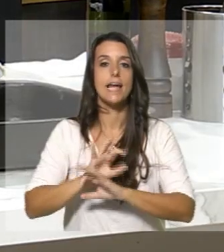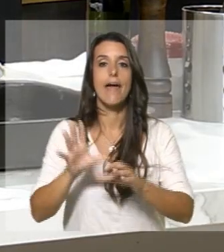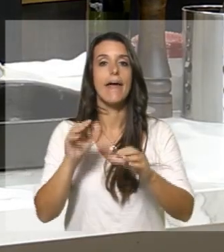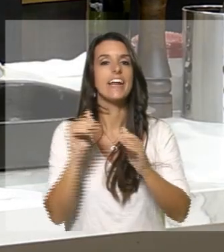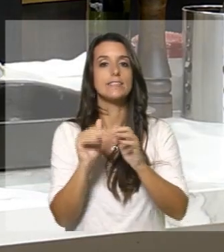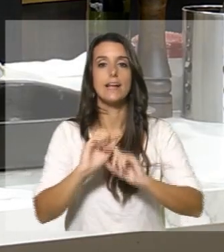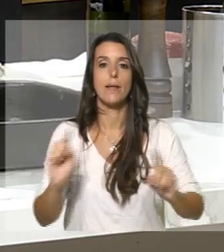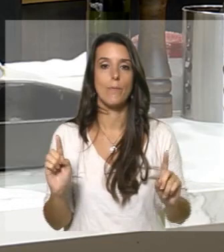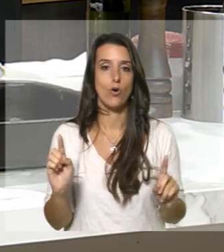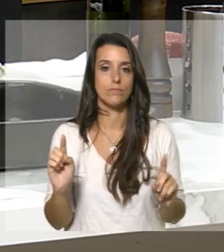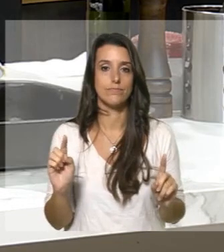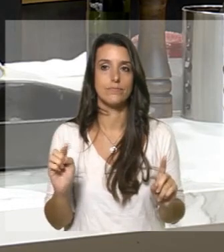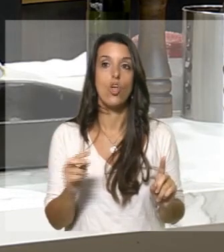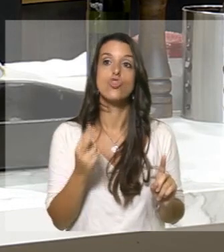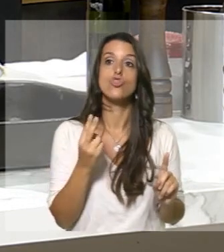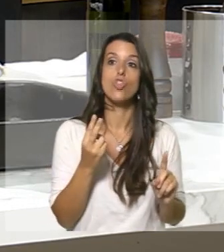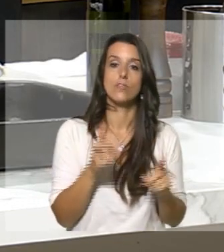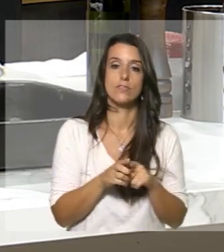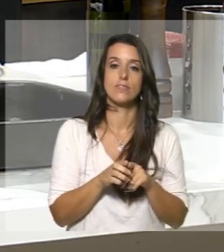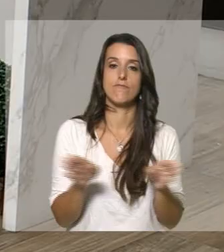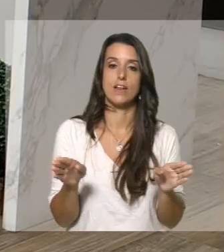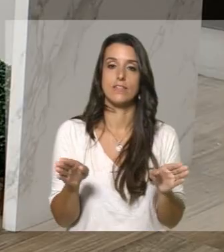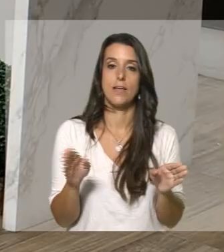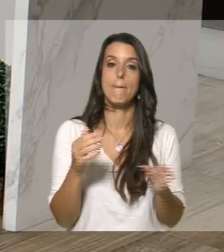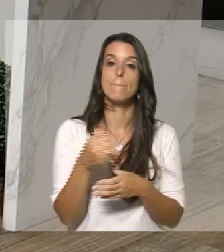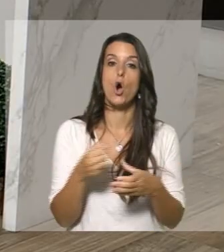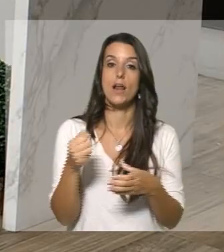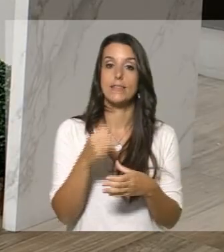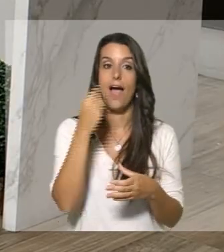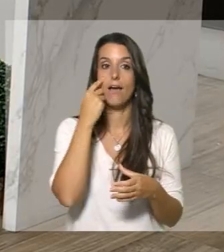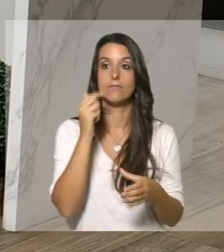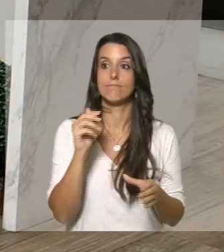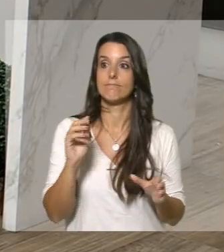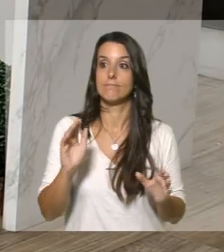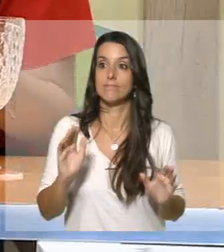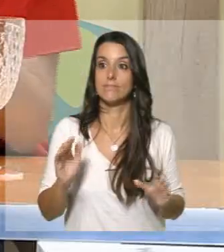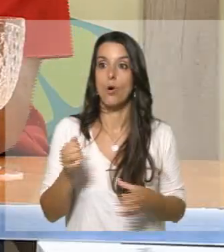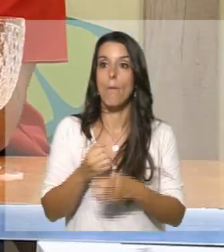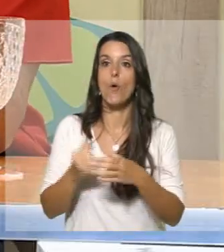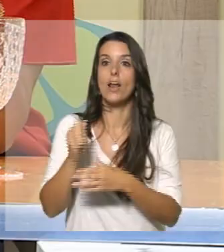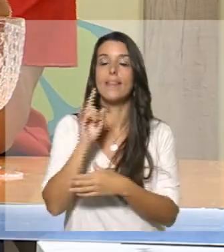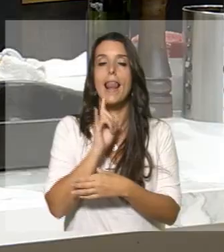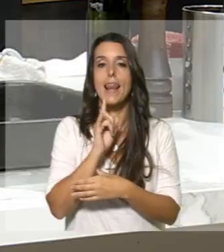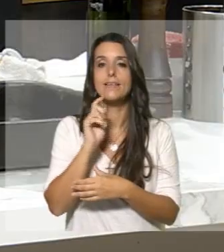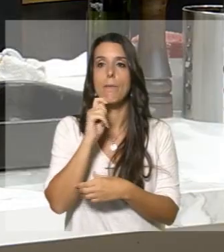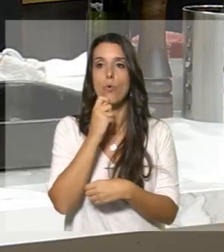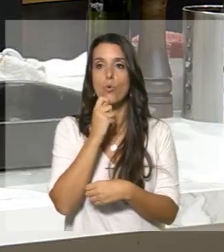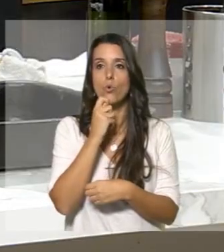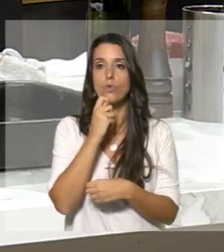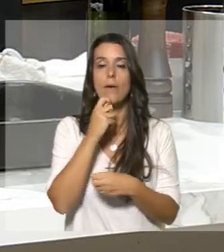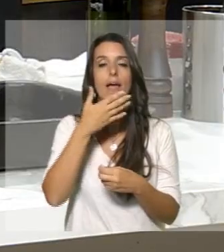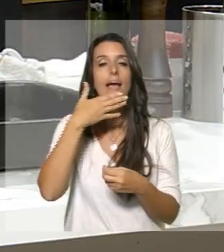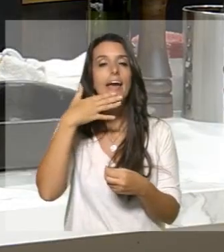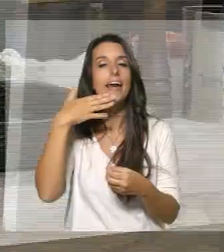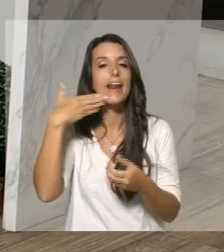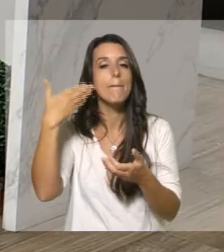rellena. Vamos a hacer dos recetas diferentes. Un desafío, a ver qué sucede. Sí. Hacer la polenta con leche, me gusta. La polenta con leche, bien